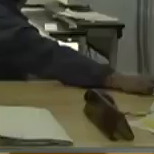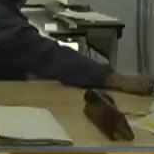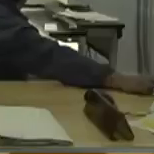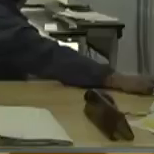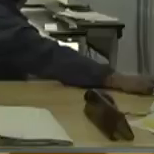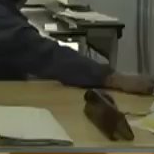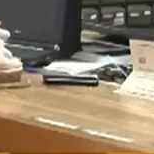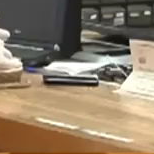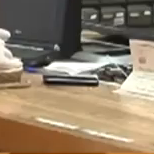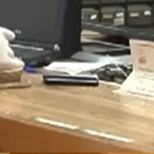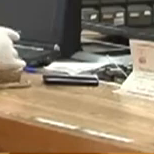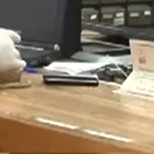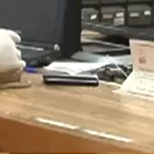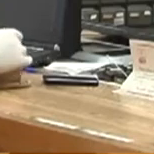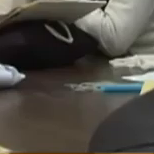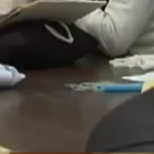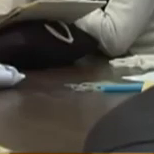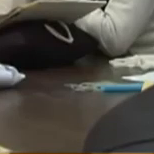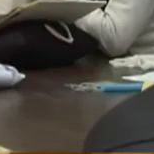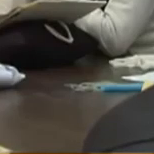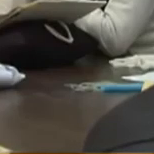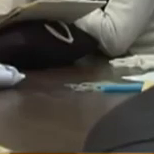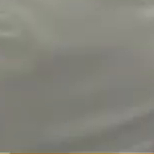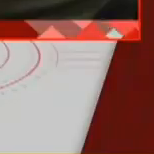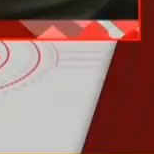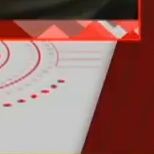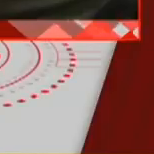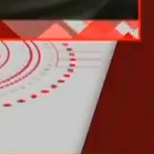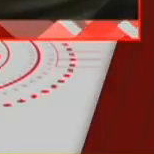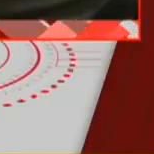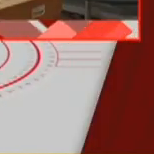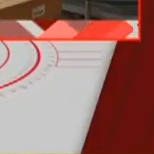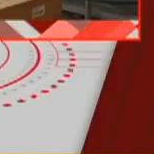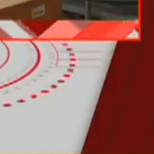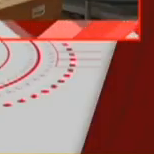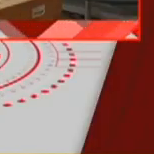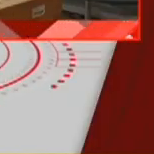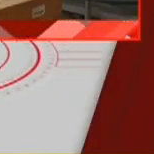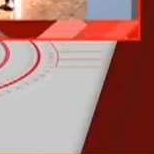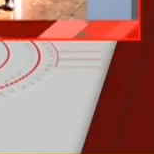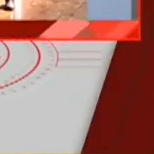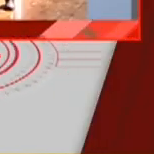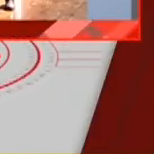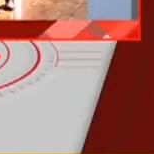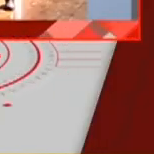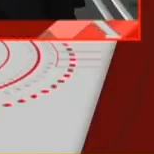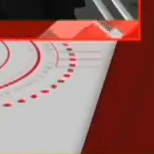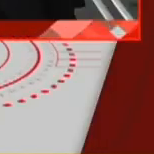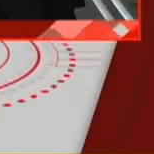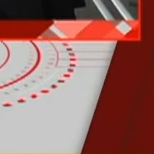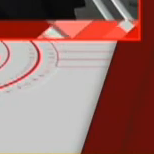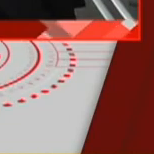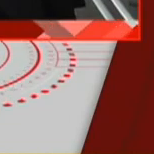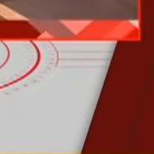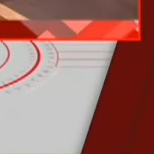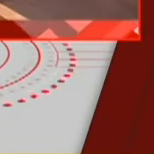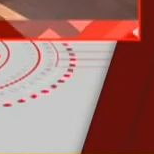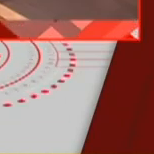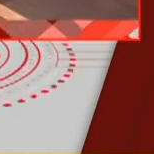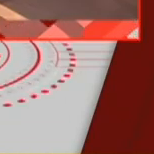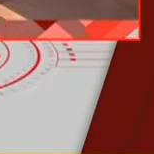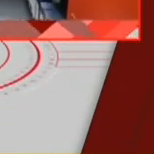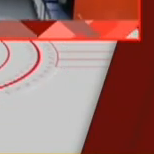importante, pues, que sea una institución que se valore en términos sostenibles, porque requiere presupuesto,